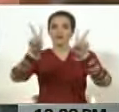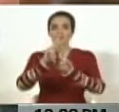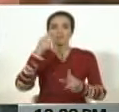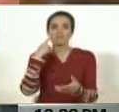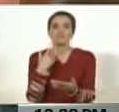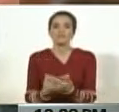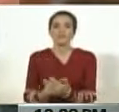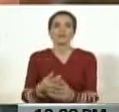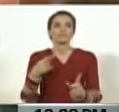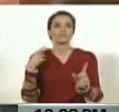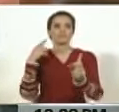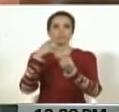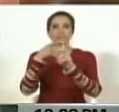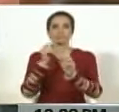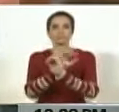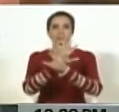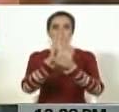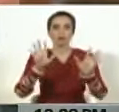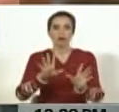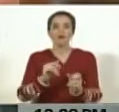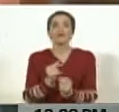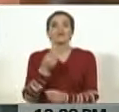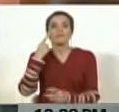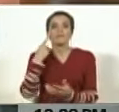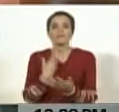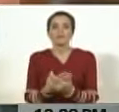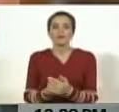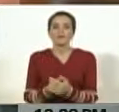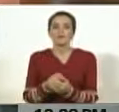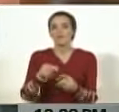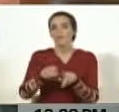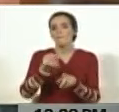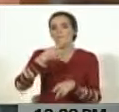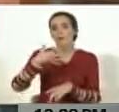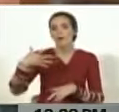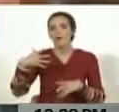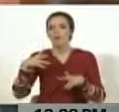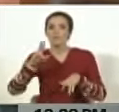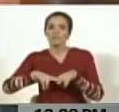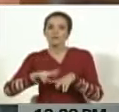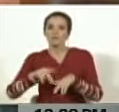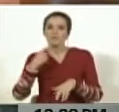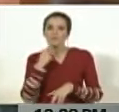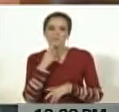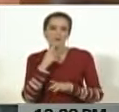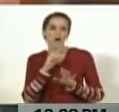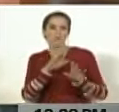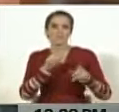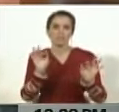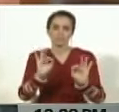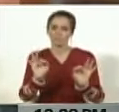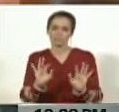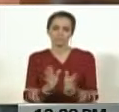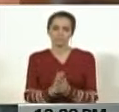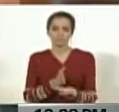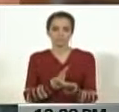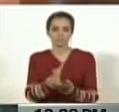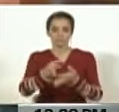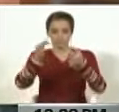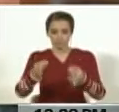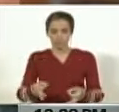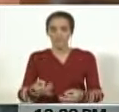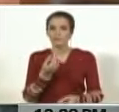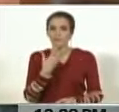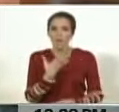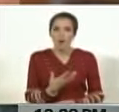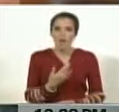con objetividad y verlo en blanco y negro. No hay que polarizarse con respecto a la sentencia. Decir que es